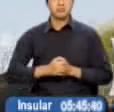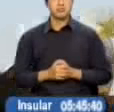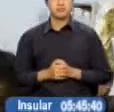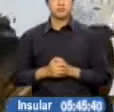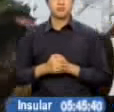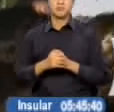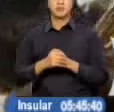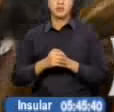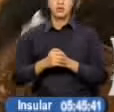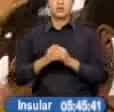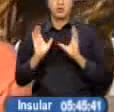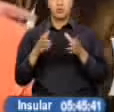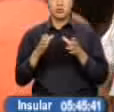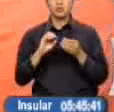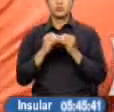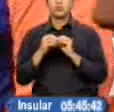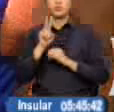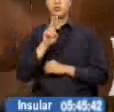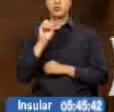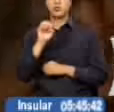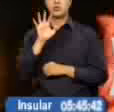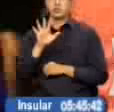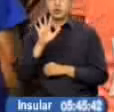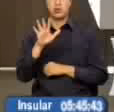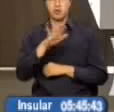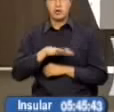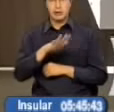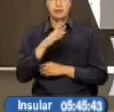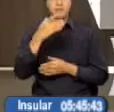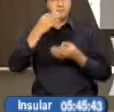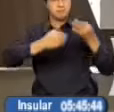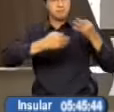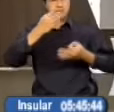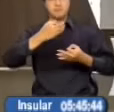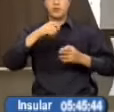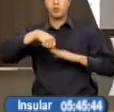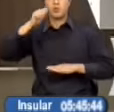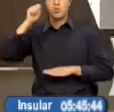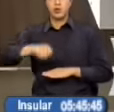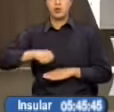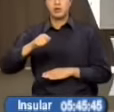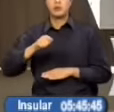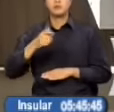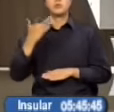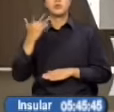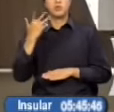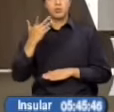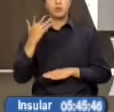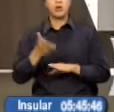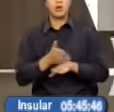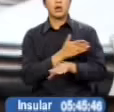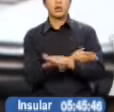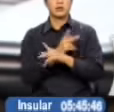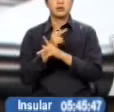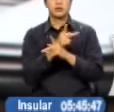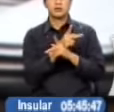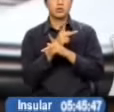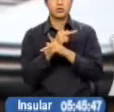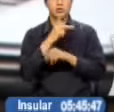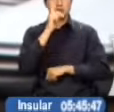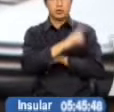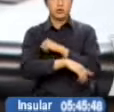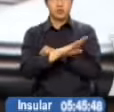la sala número 205 se efectuó la audiencia donde la jueza vanessa wolf dejó sin efecto el acto administrativo